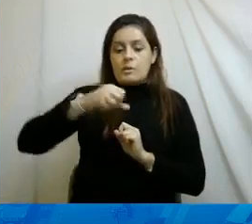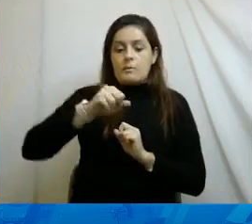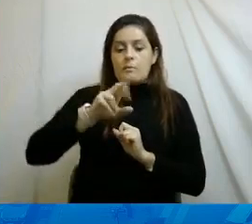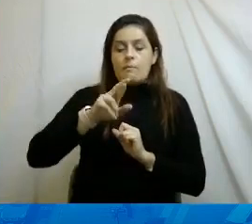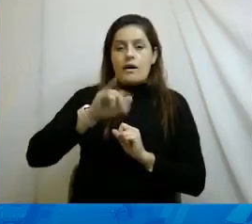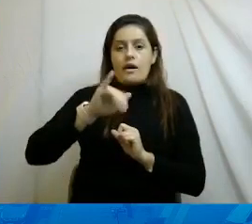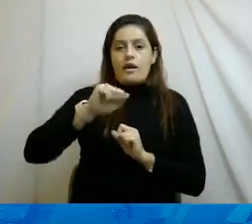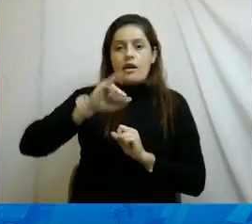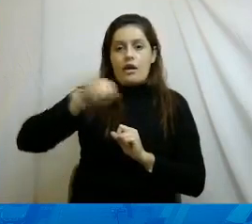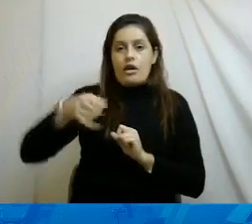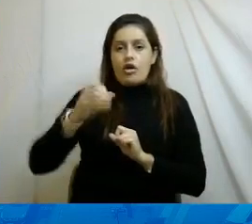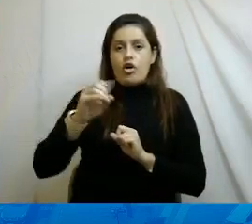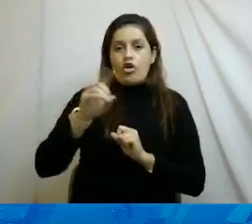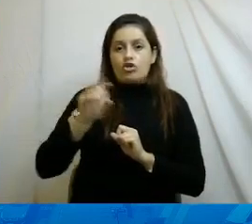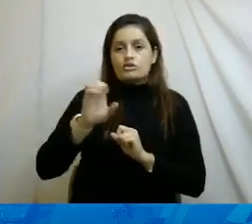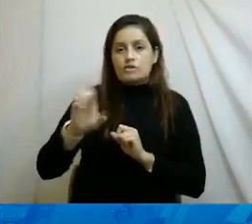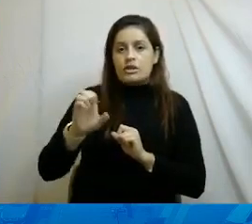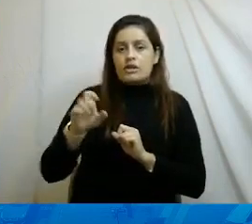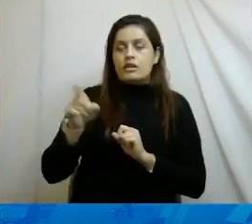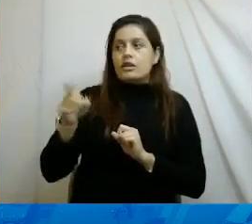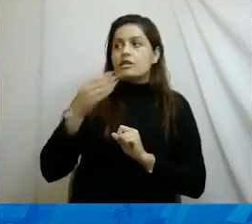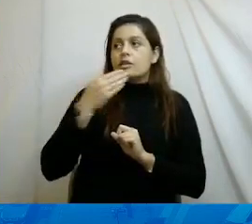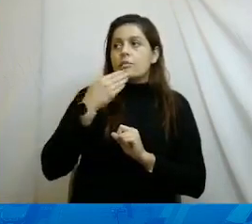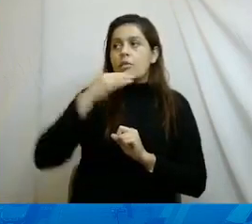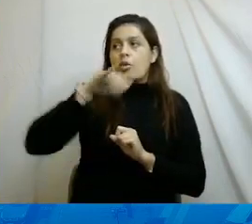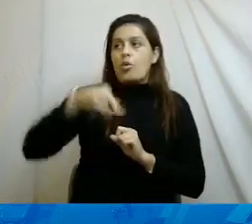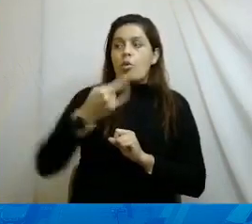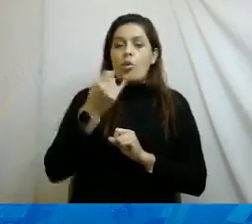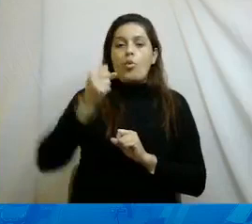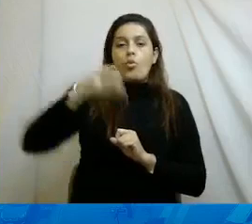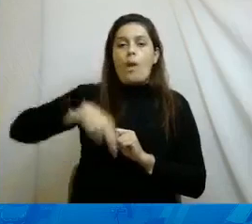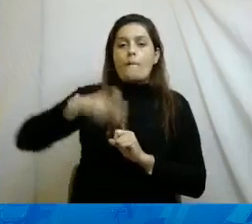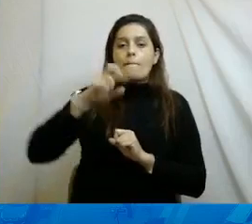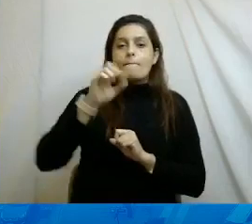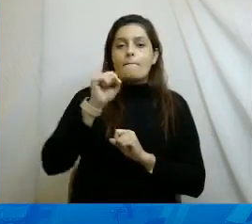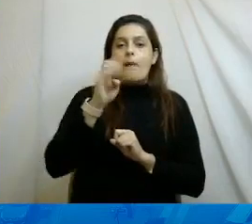representante de los docentes, y Juan Pablo Cuevas Leiva,